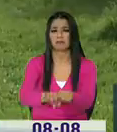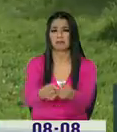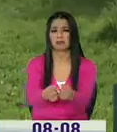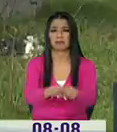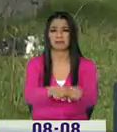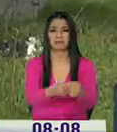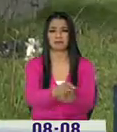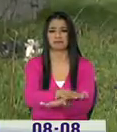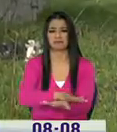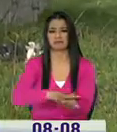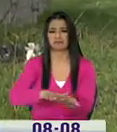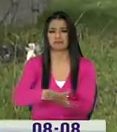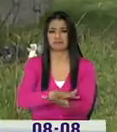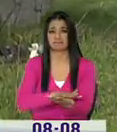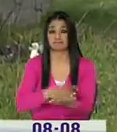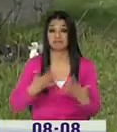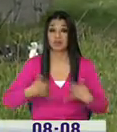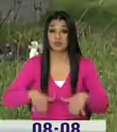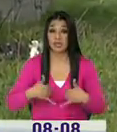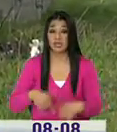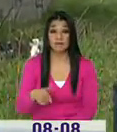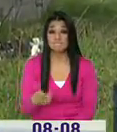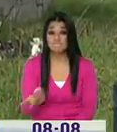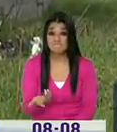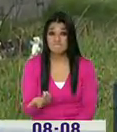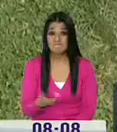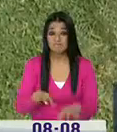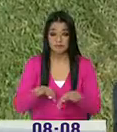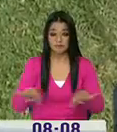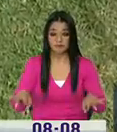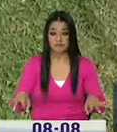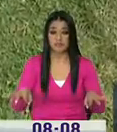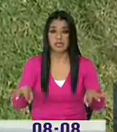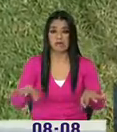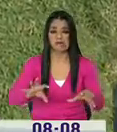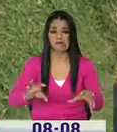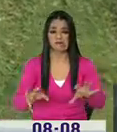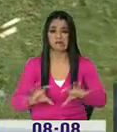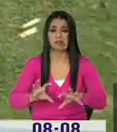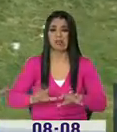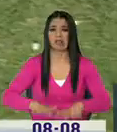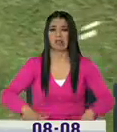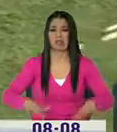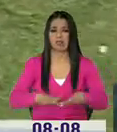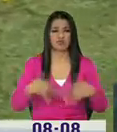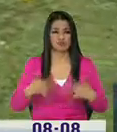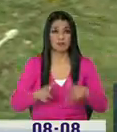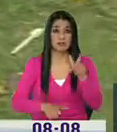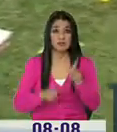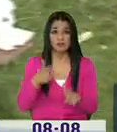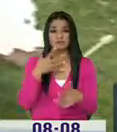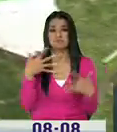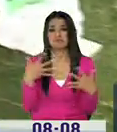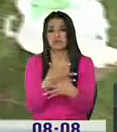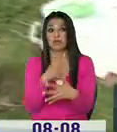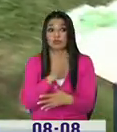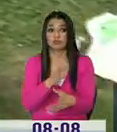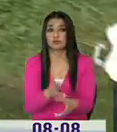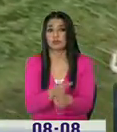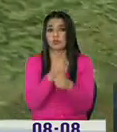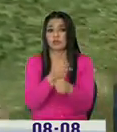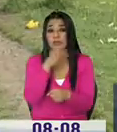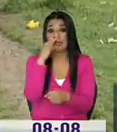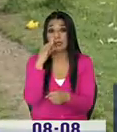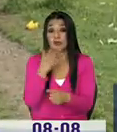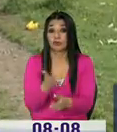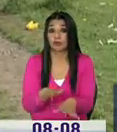un desastre. Lo que queda de los juegos infantiles solo son fierros y latas oxidadas. Los moradores temen por la seguridad e